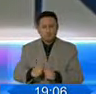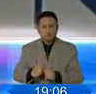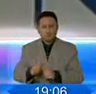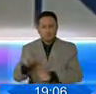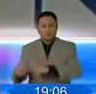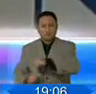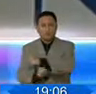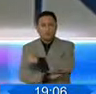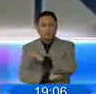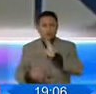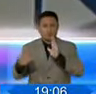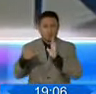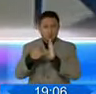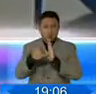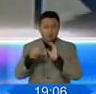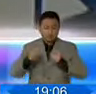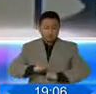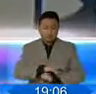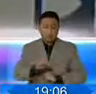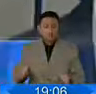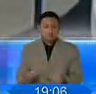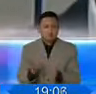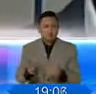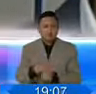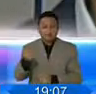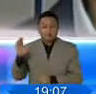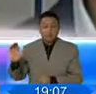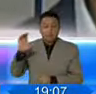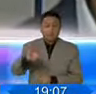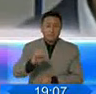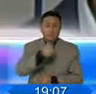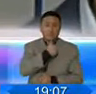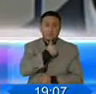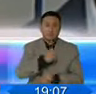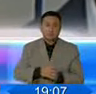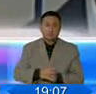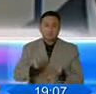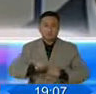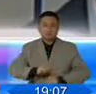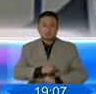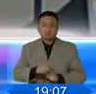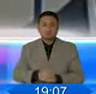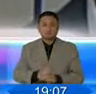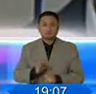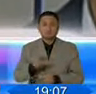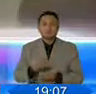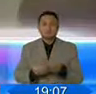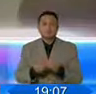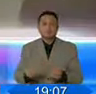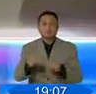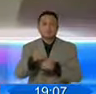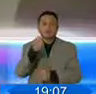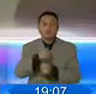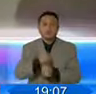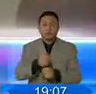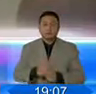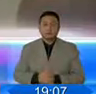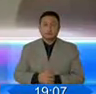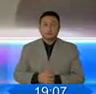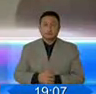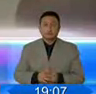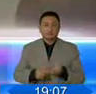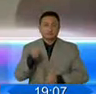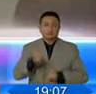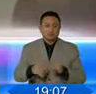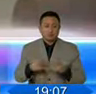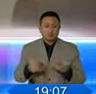estabilidad tributaria que promueva la inversión privada y la generación de empleo. Finalmente dejó en claro